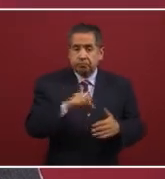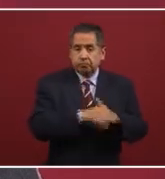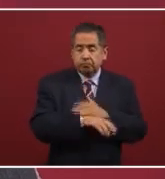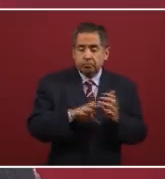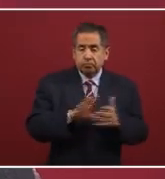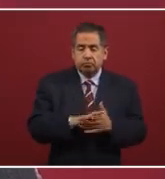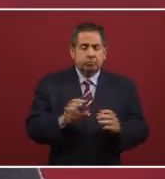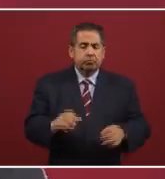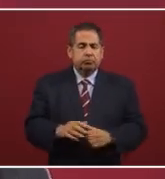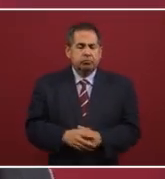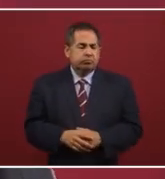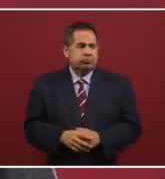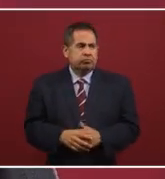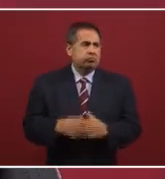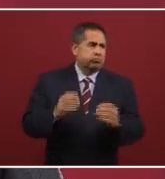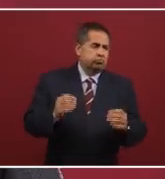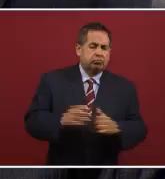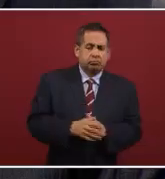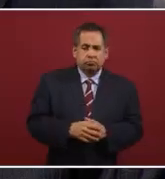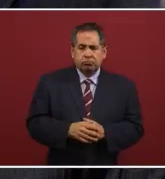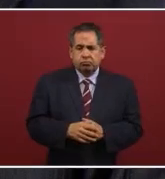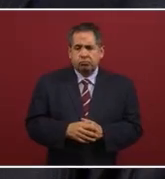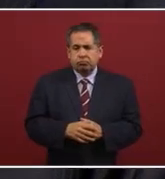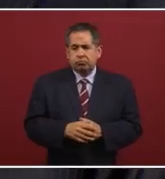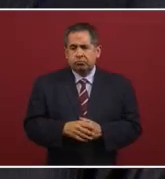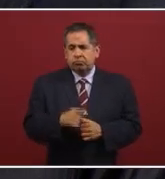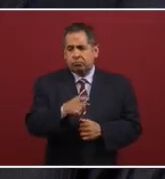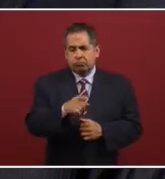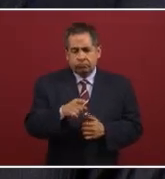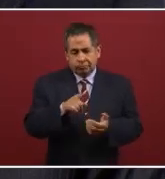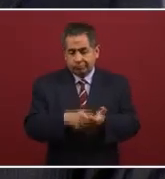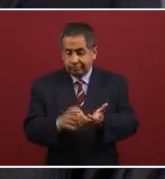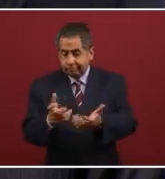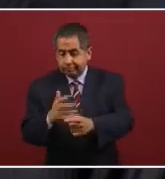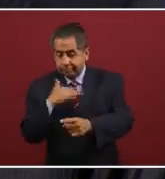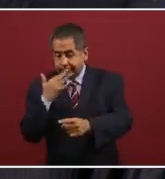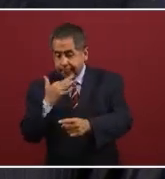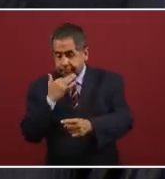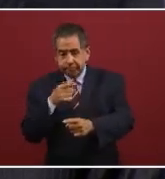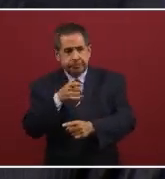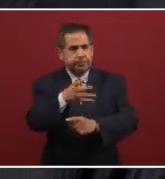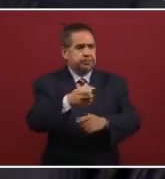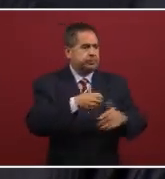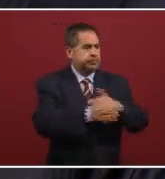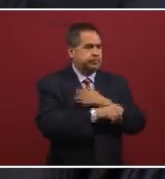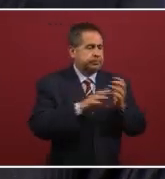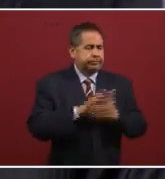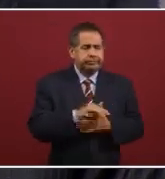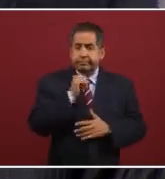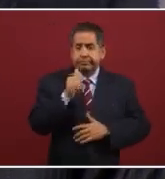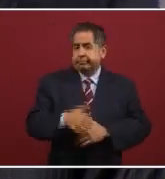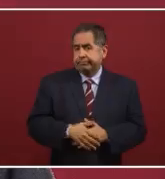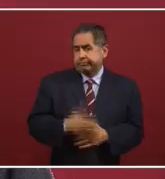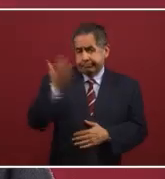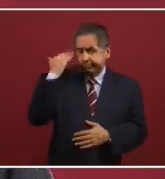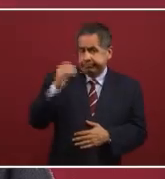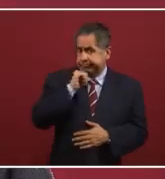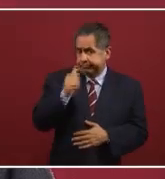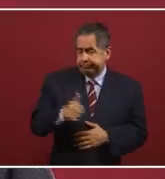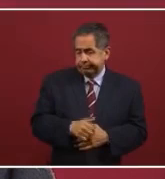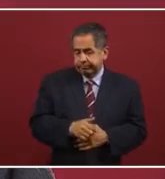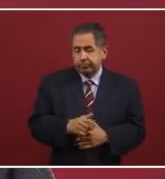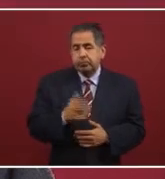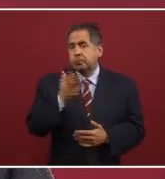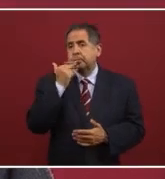o no se podía meter a la cárcel a ninguna persona por hechos de corrupción, porque no era delito grave.